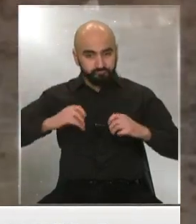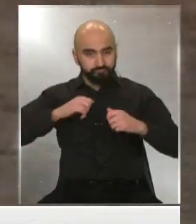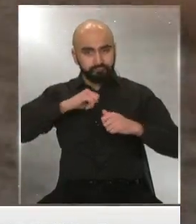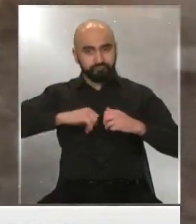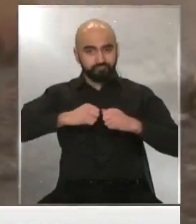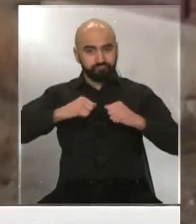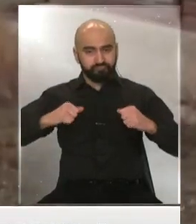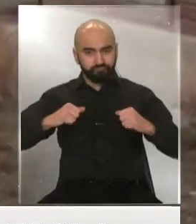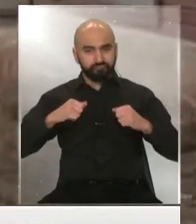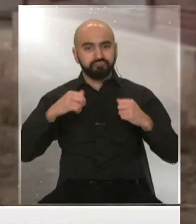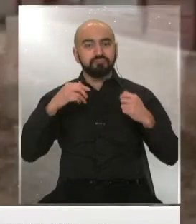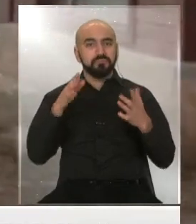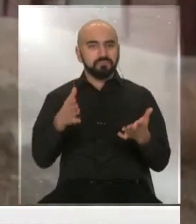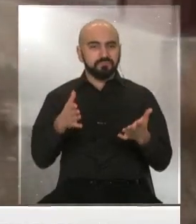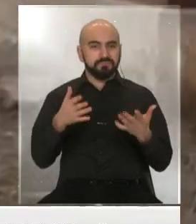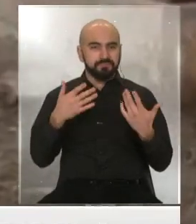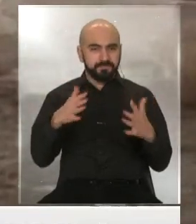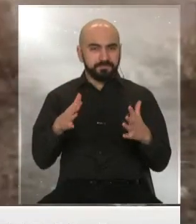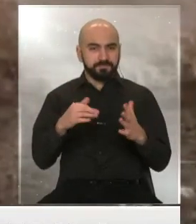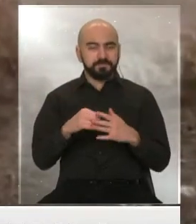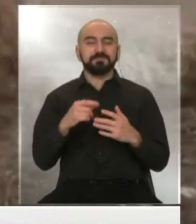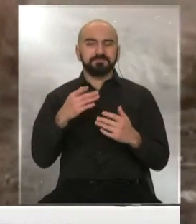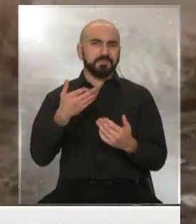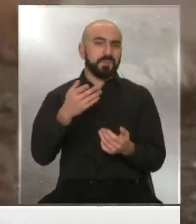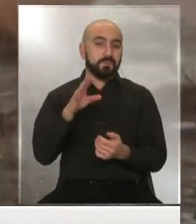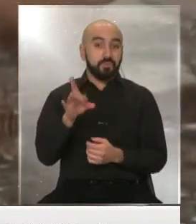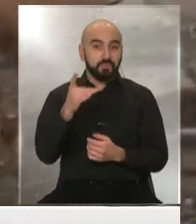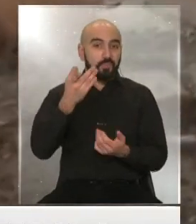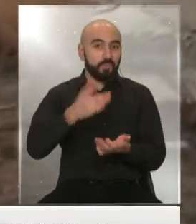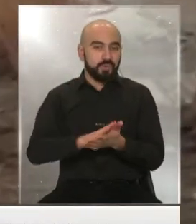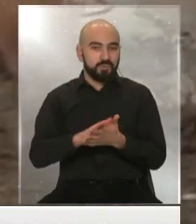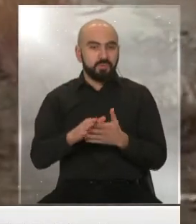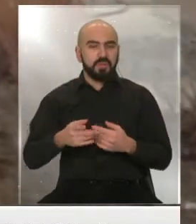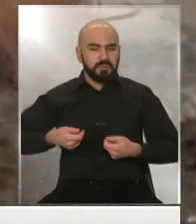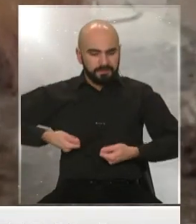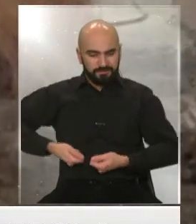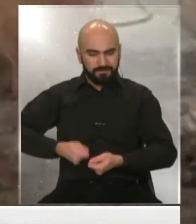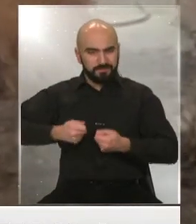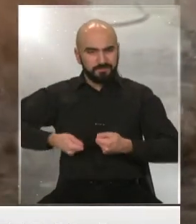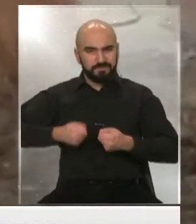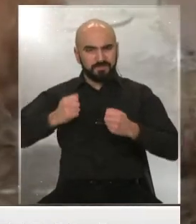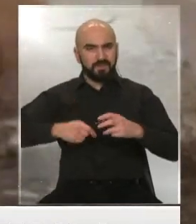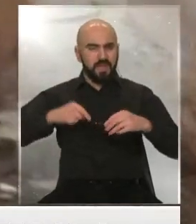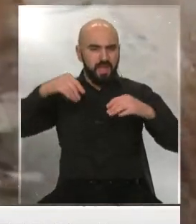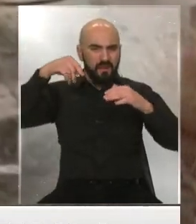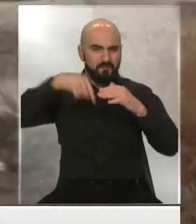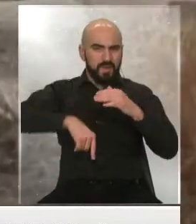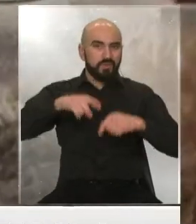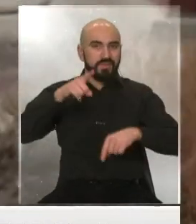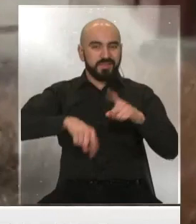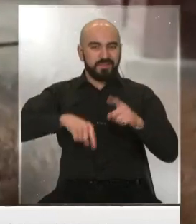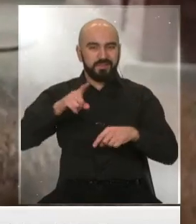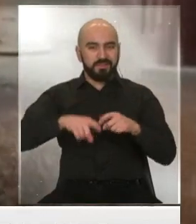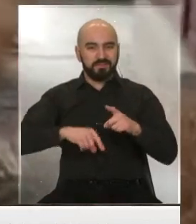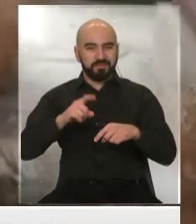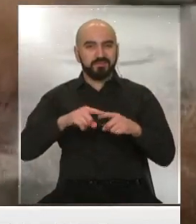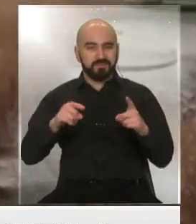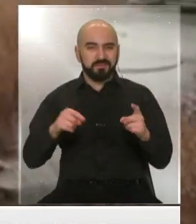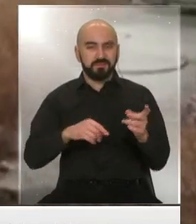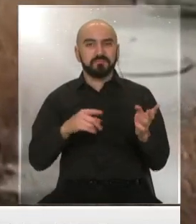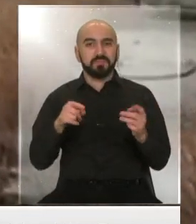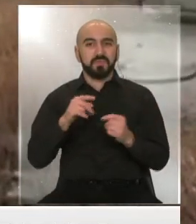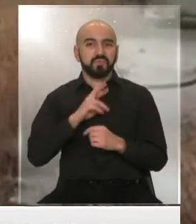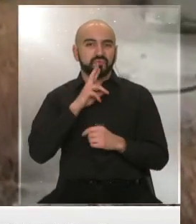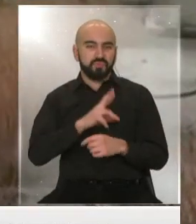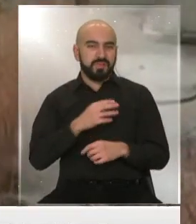Cristina Fernández de Kirchner, hallado muerto y enterrado en una casa en el barrio Aeropuerto Viejo del Calafate, el sur de Argentina. Según